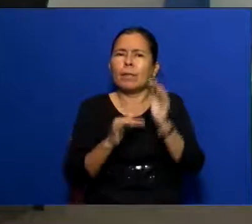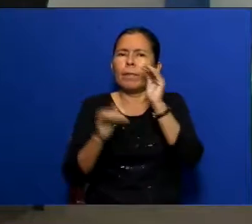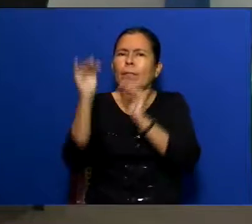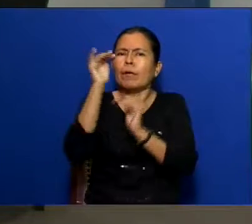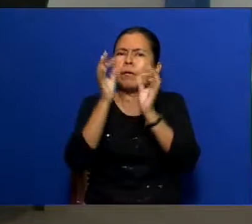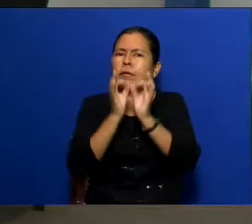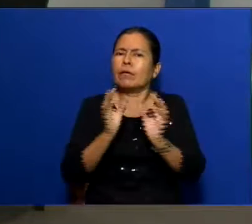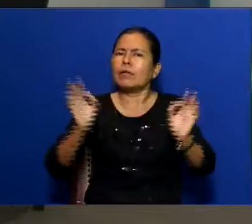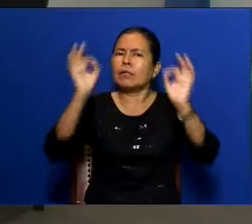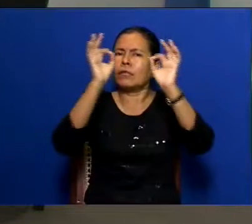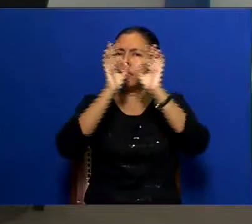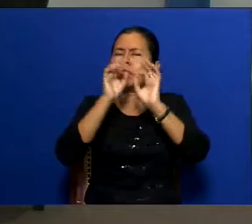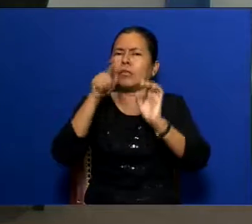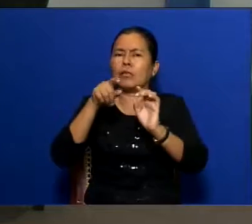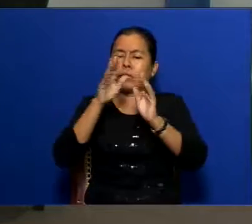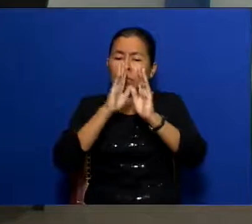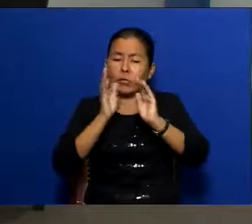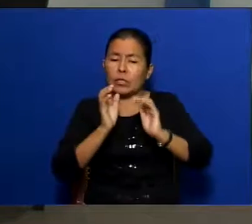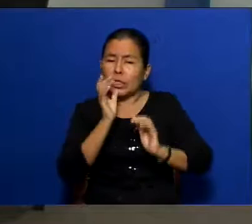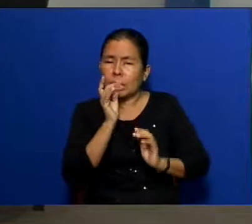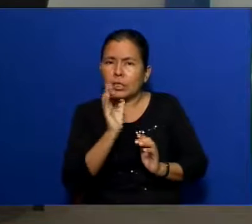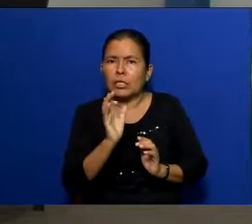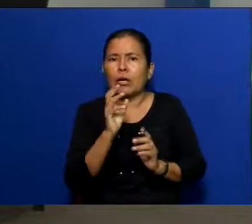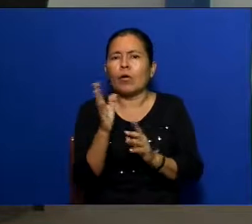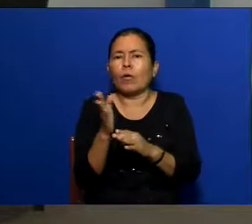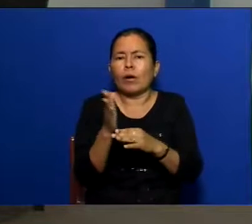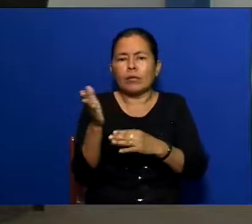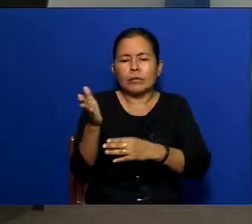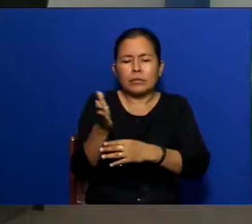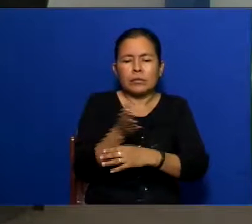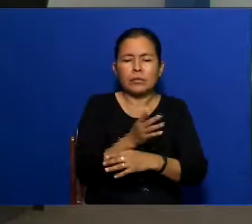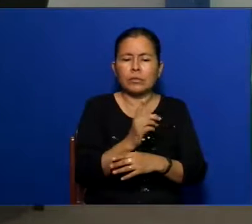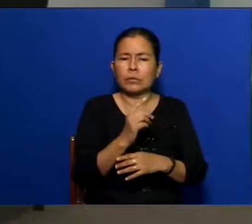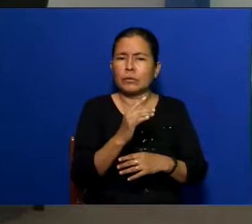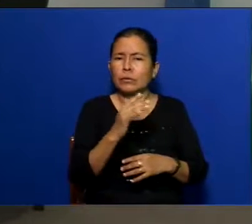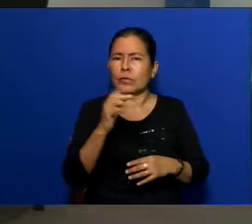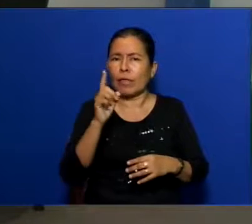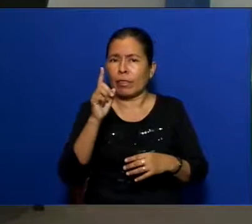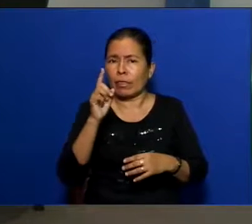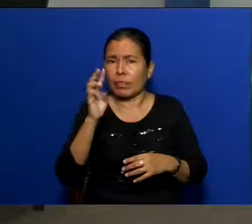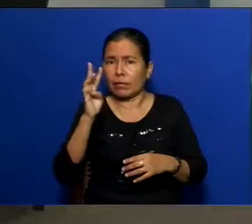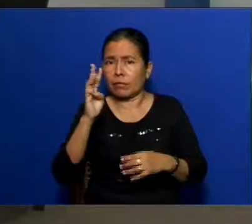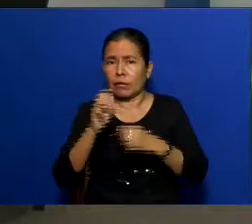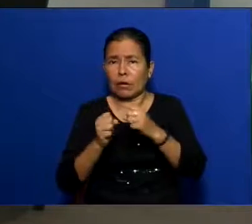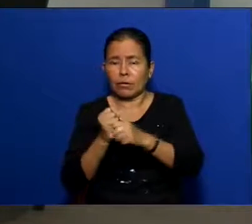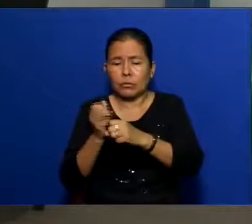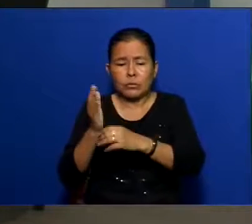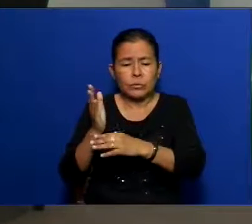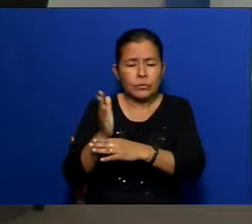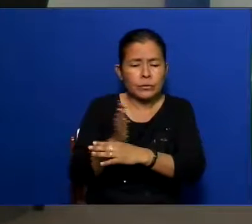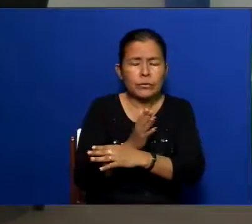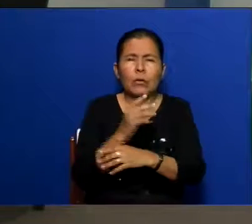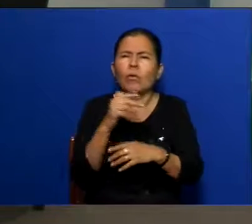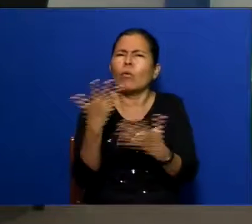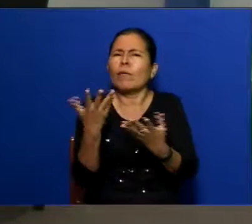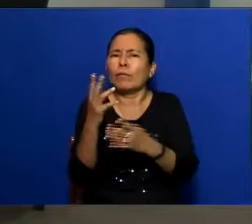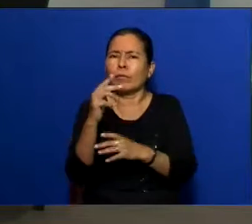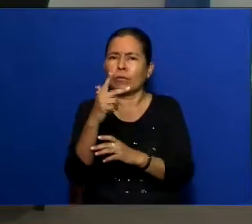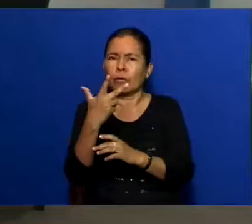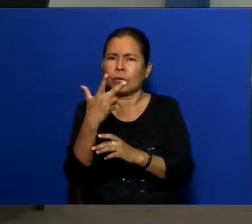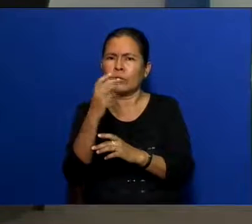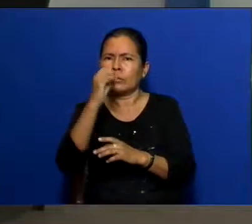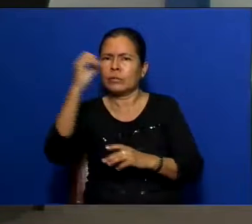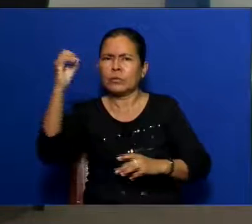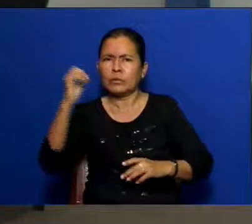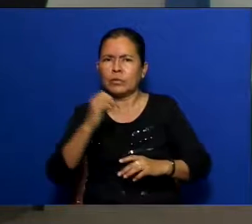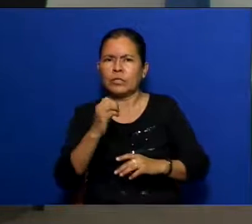importante son las niñas menores de 13 años. El 80% de los delitos de violencia sexual se cometen contra